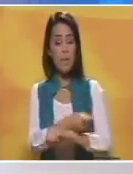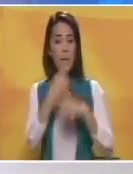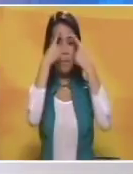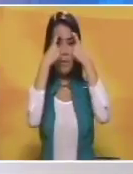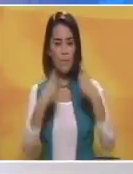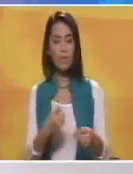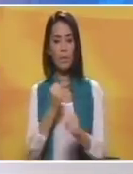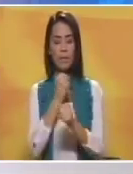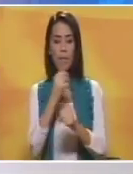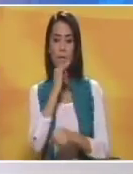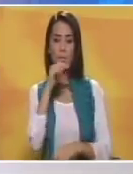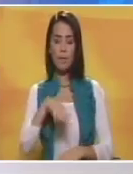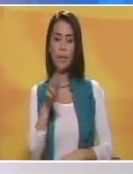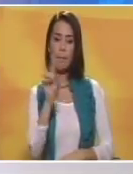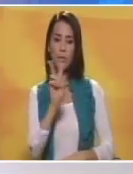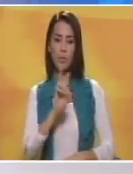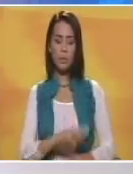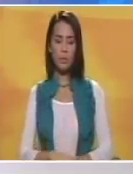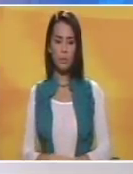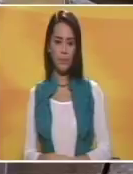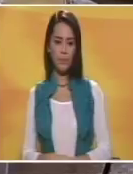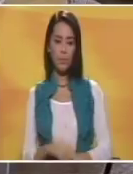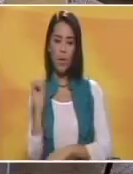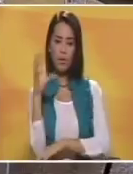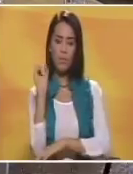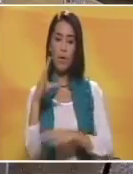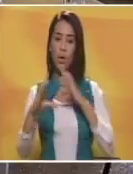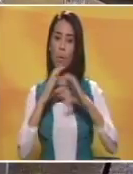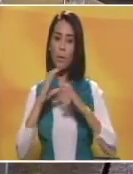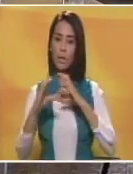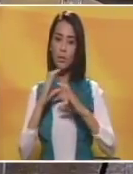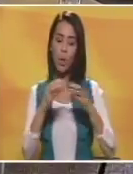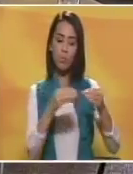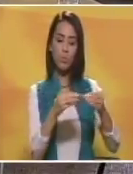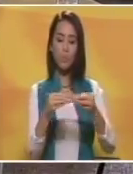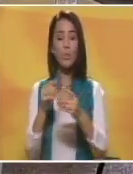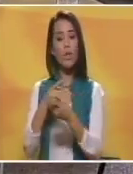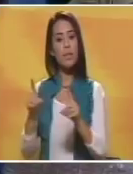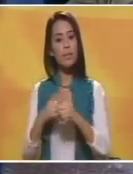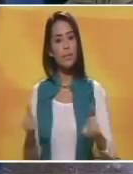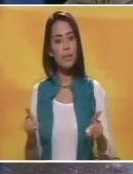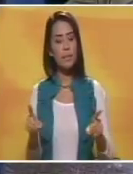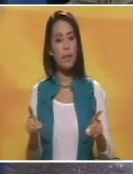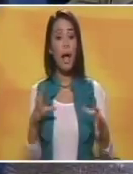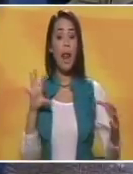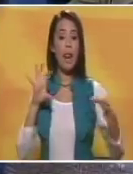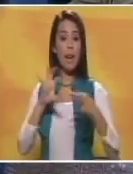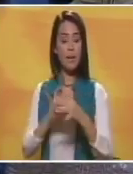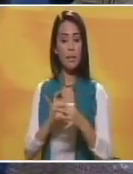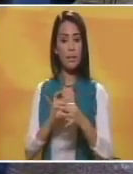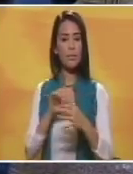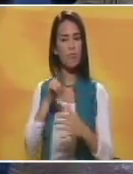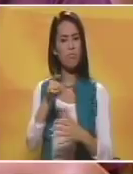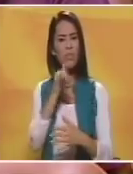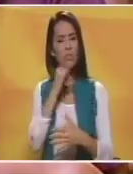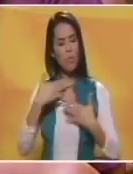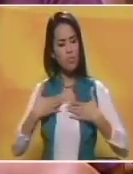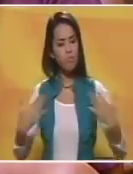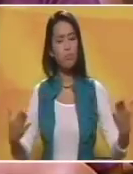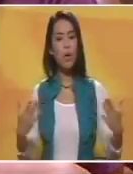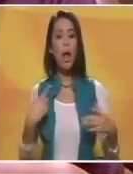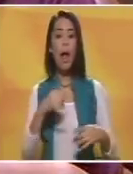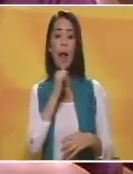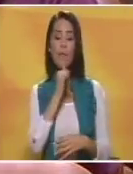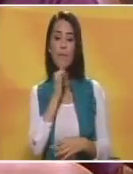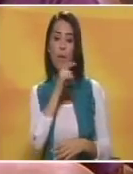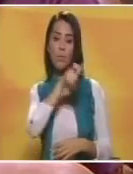la labor informativa en Venezuela. Durante un foro comunicacional, distintas organizaciones pertenecientes a la Alianza ofrecieron sus mensajes a los